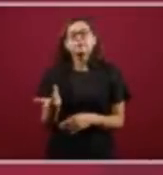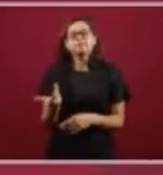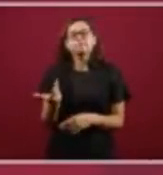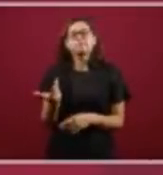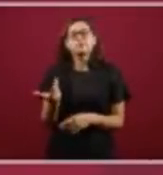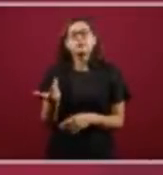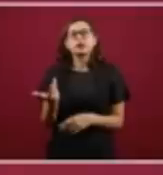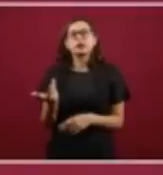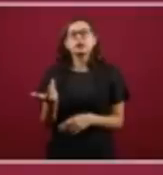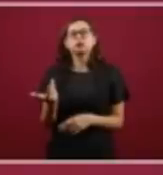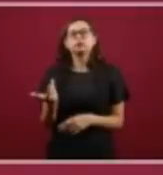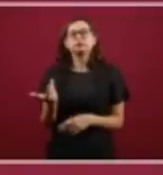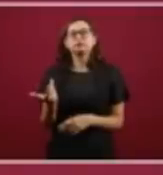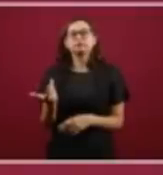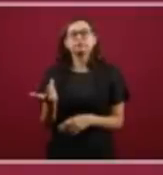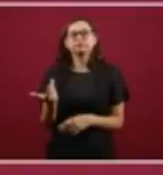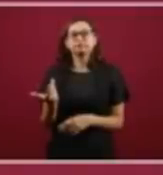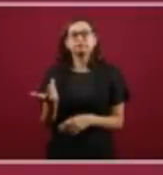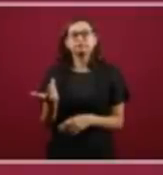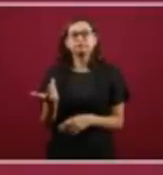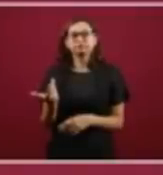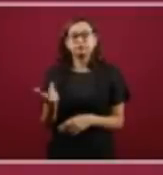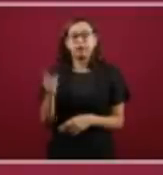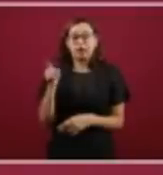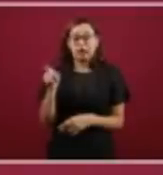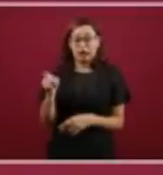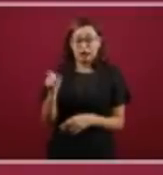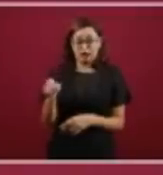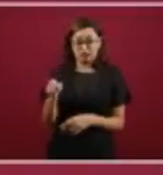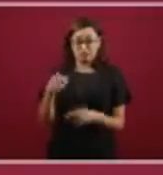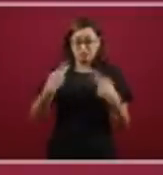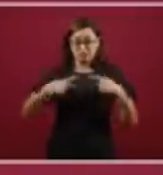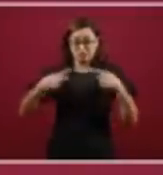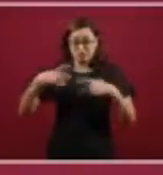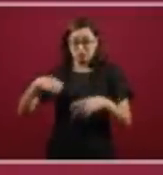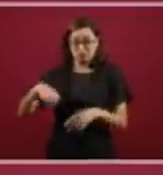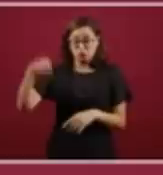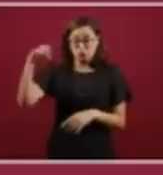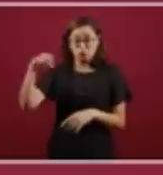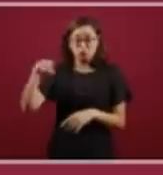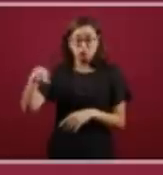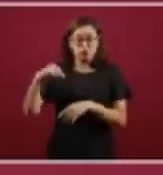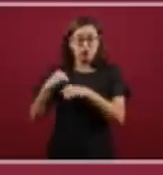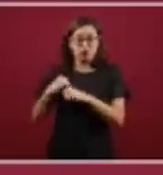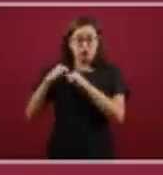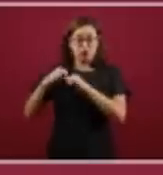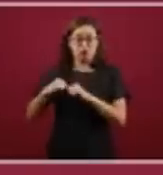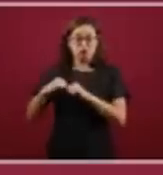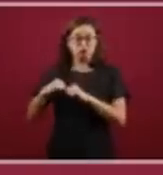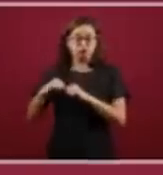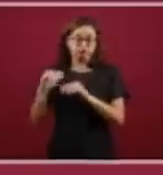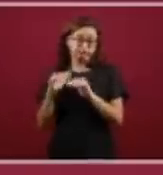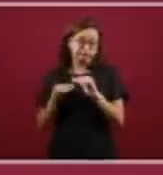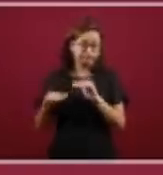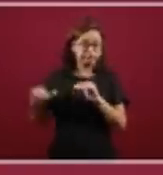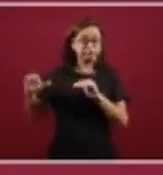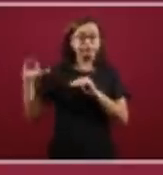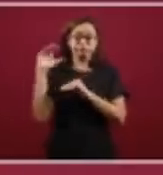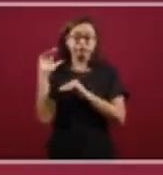incluso el que adquiere el mayor rango social y